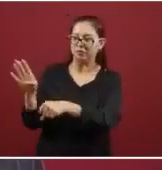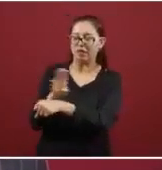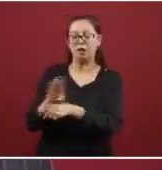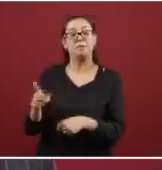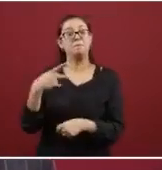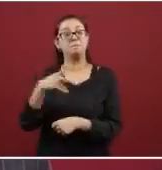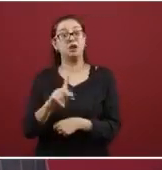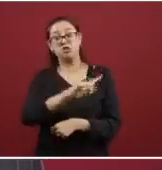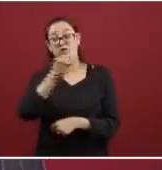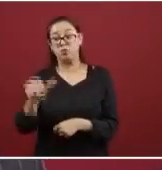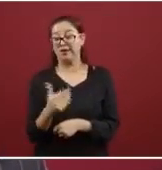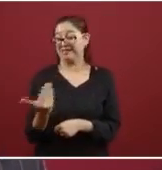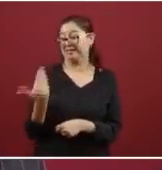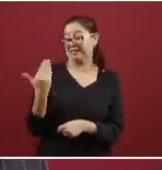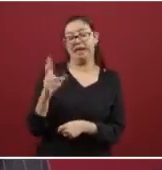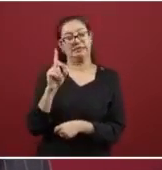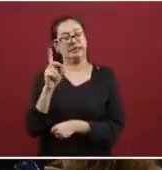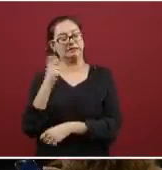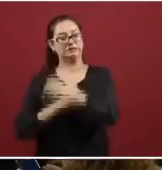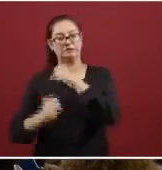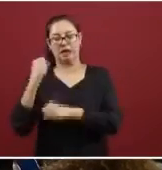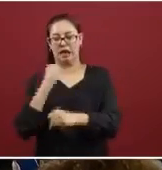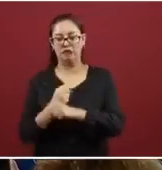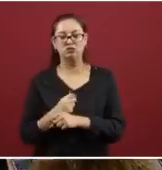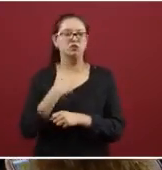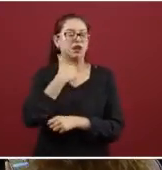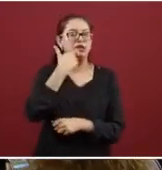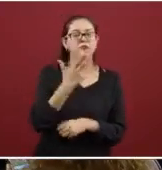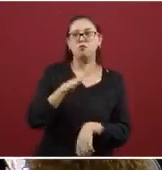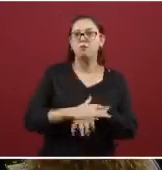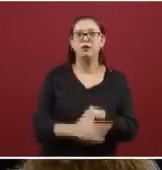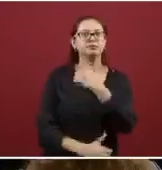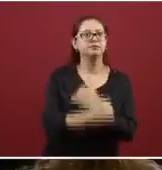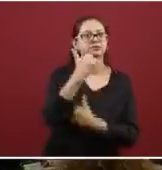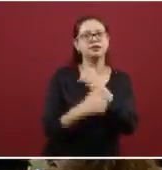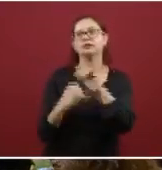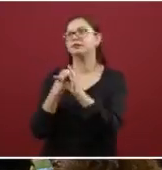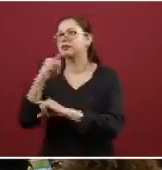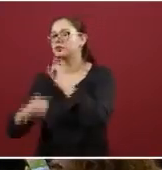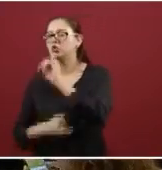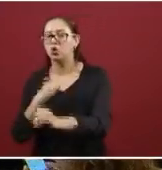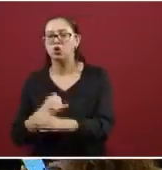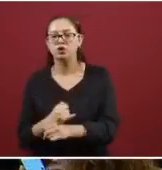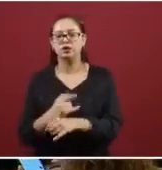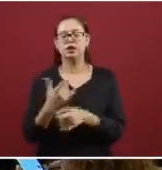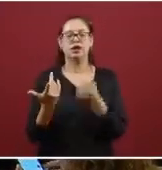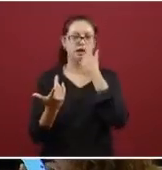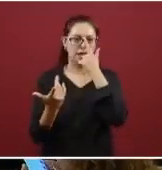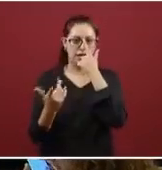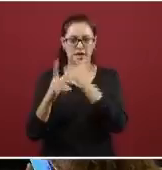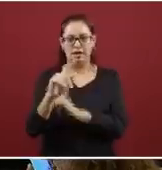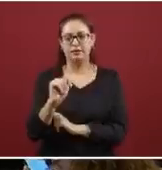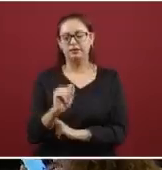así, quizás buscando mayor competitividad en los mercados internacionales, con el Telecán para